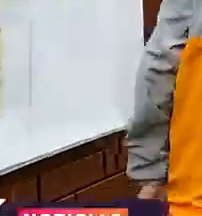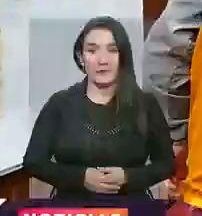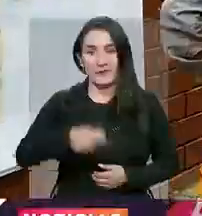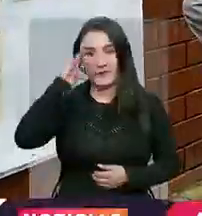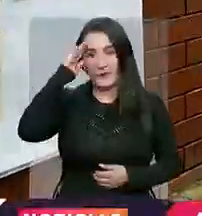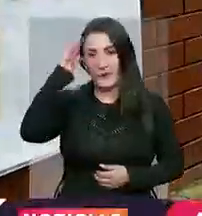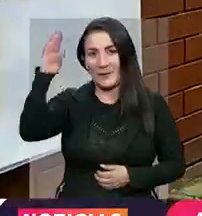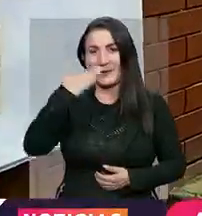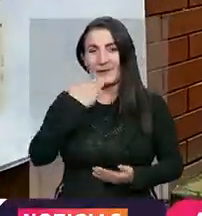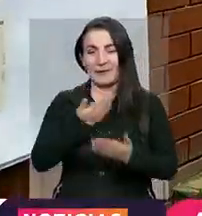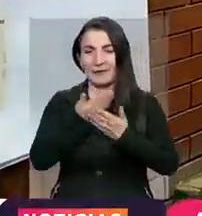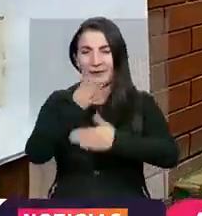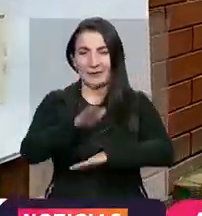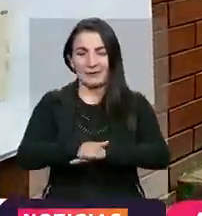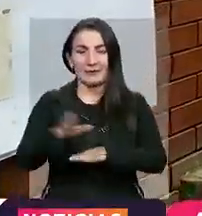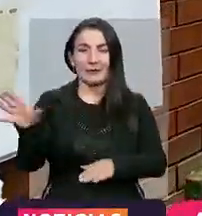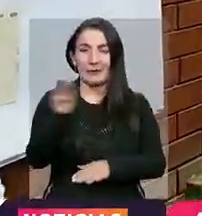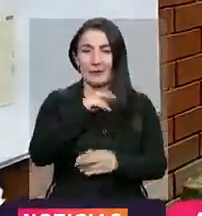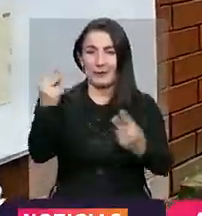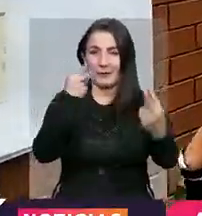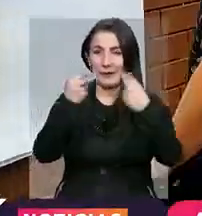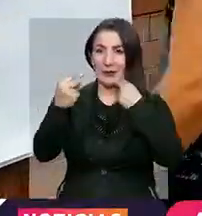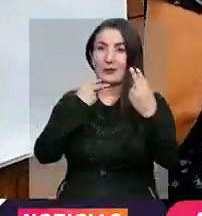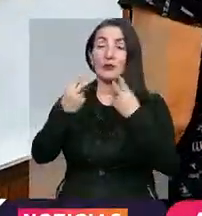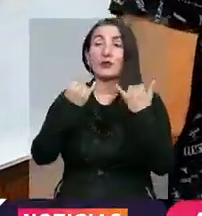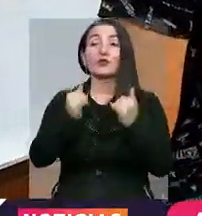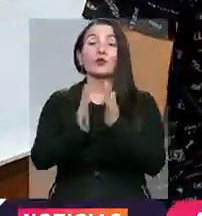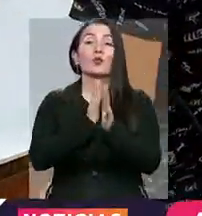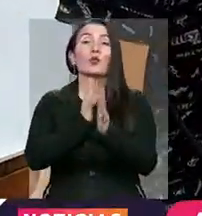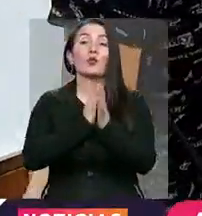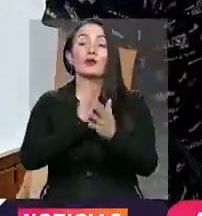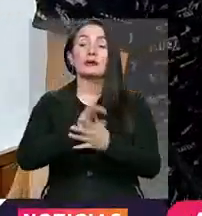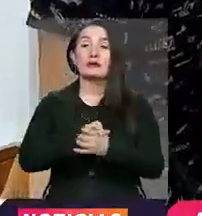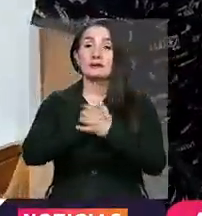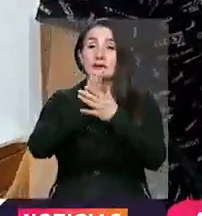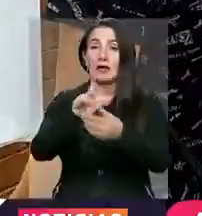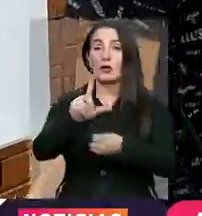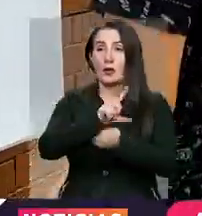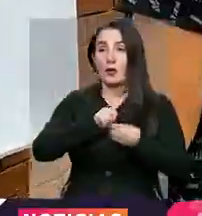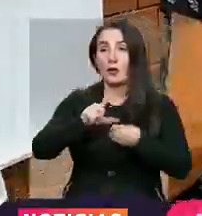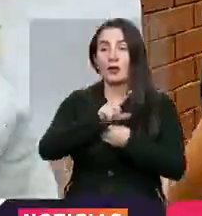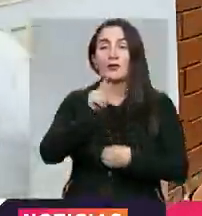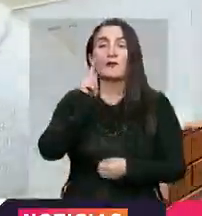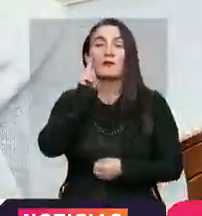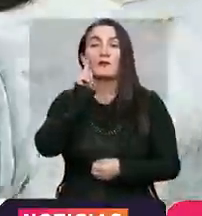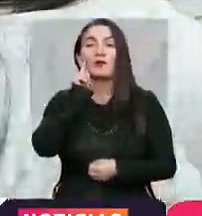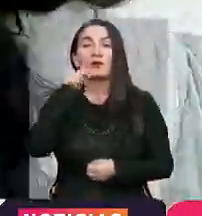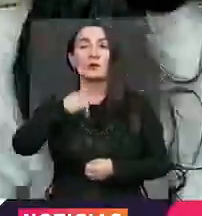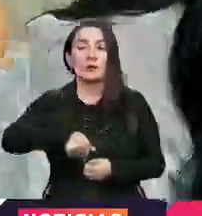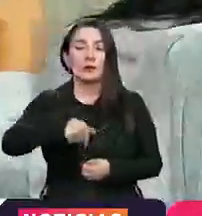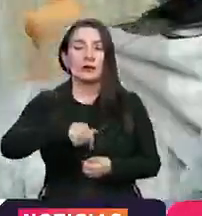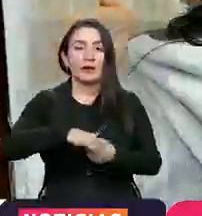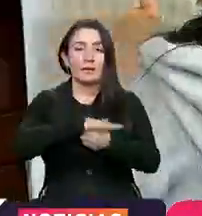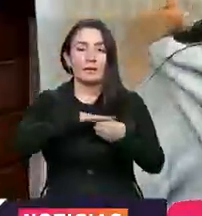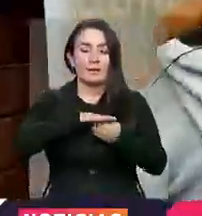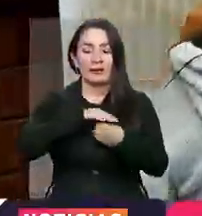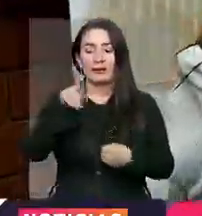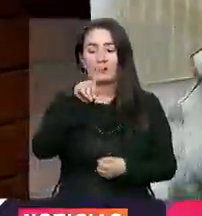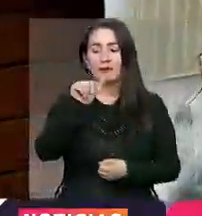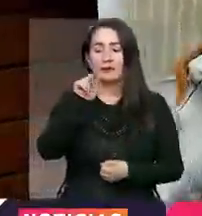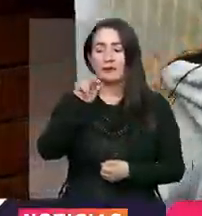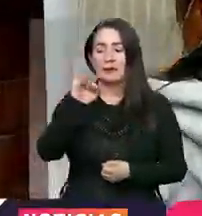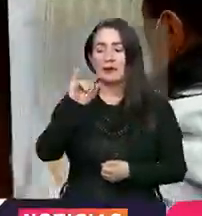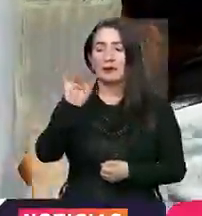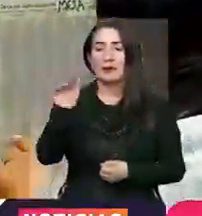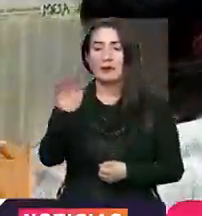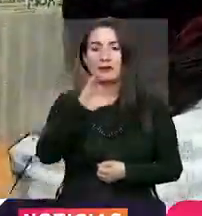Hola Juan, para usted muy buenas tardes y para todos los televidentes. Así como usted lo mencionaba, los saludos de la localidad de Fontibón, aquí especialmente en el barrio Santa Cecilia,